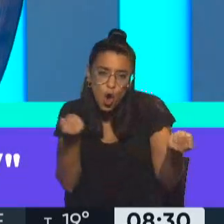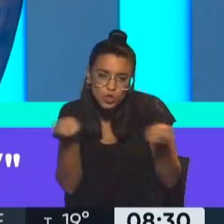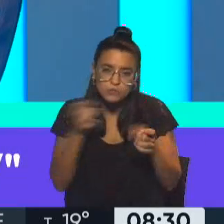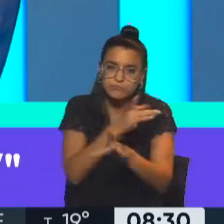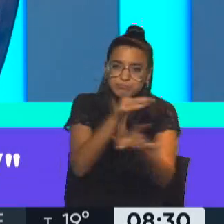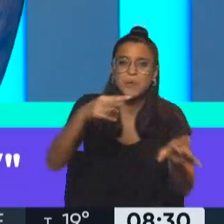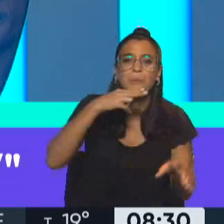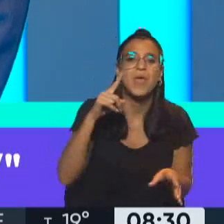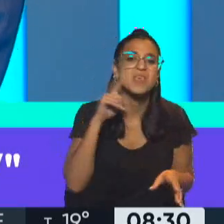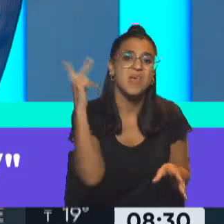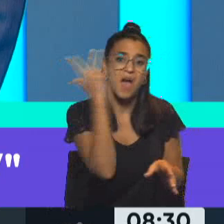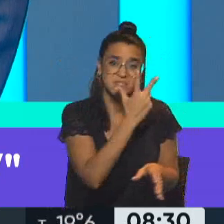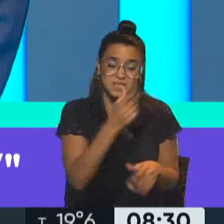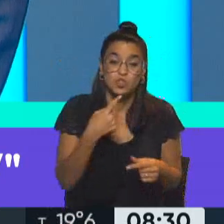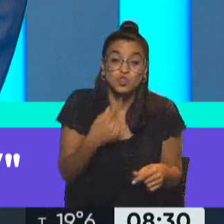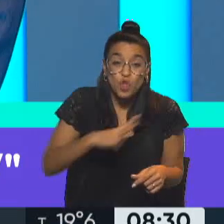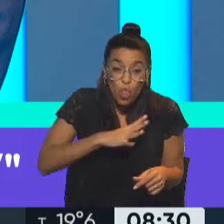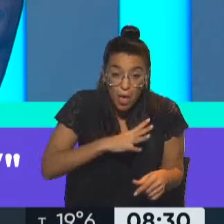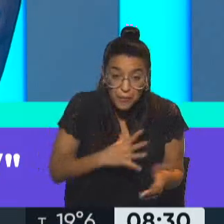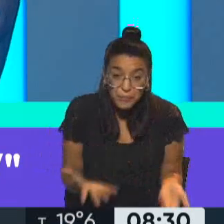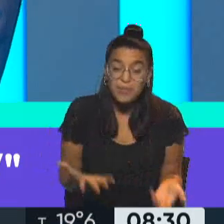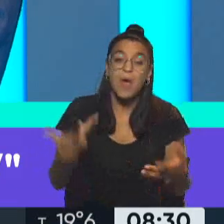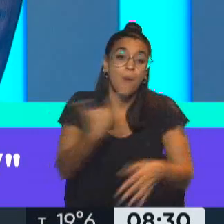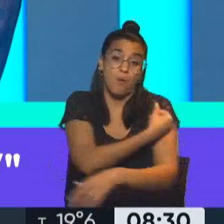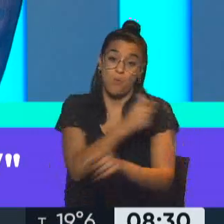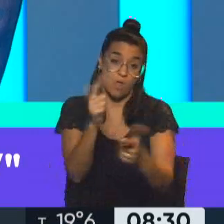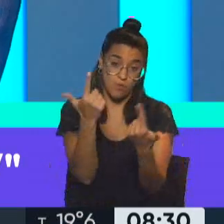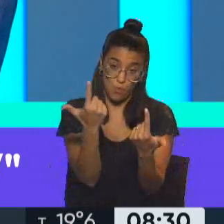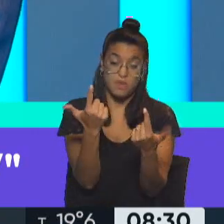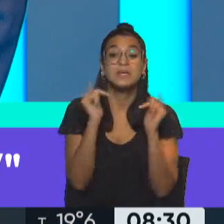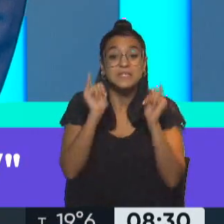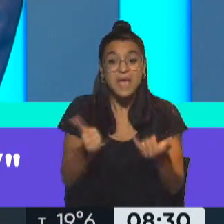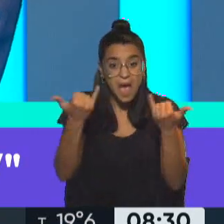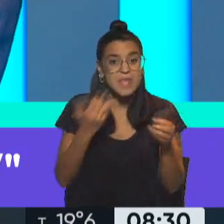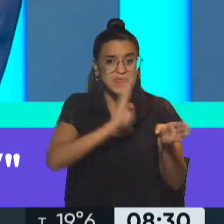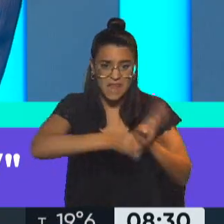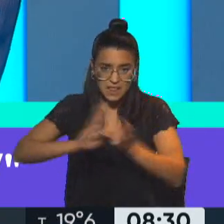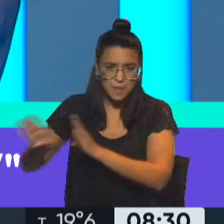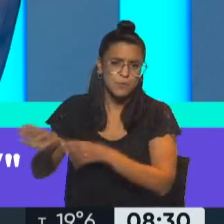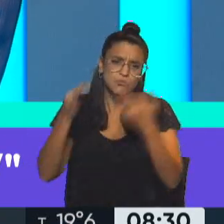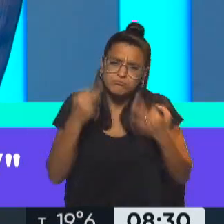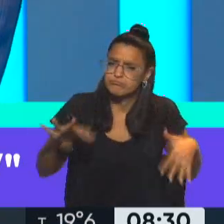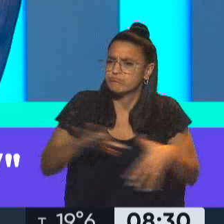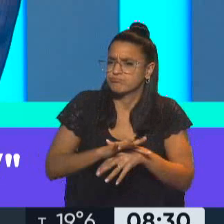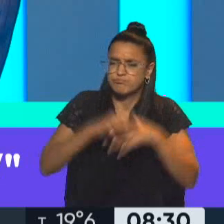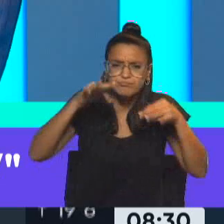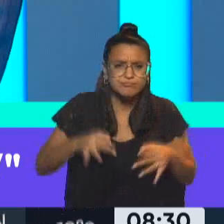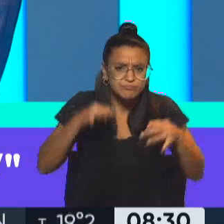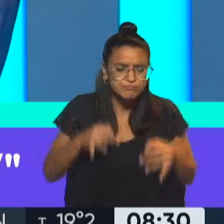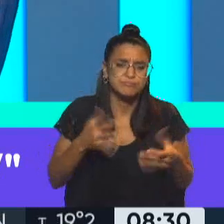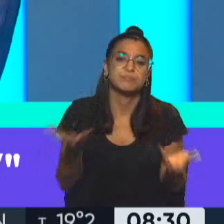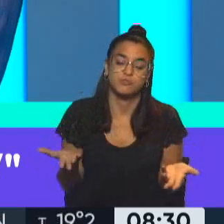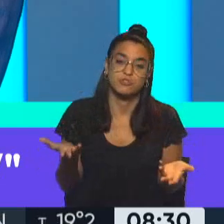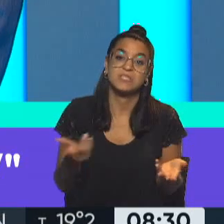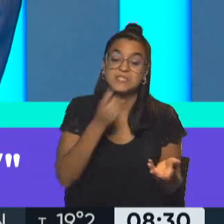de vih no tenemos todavía una vacuna si tenemos tratamientos muy muy eficaces y